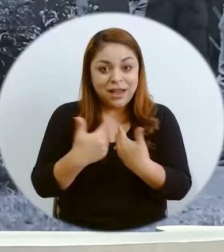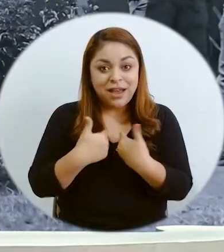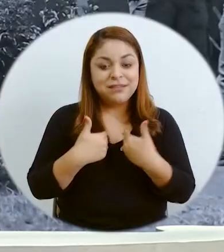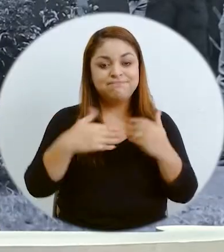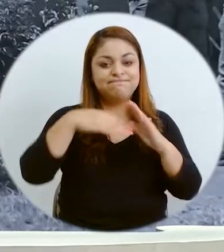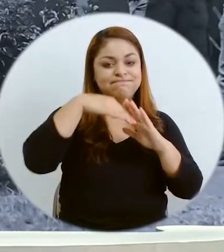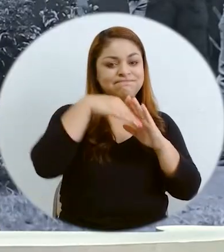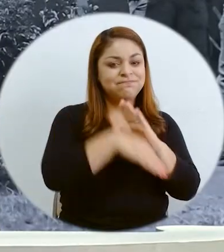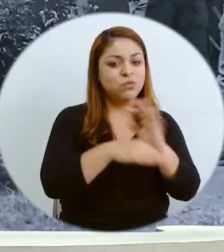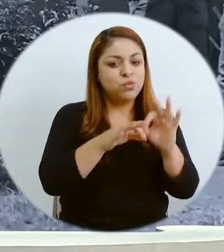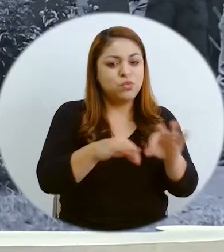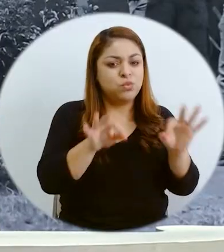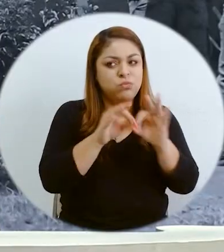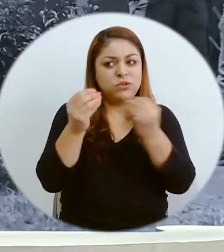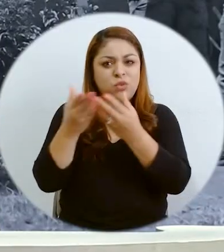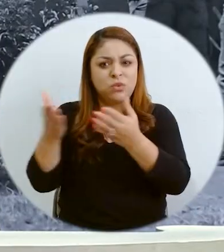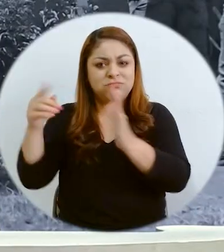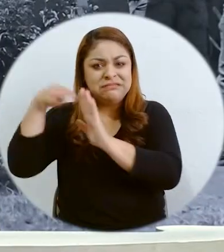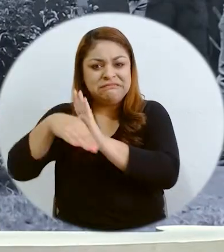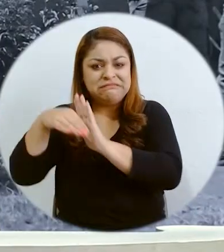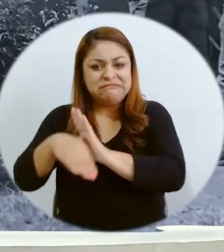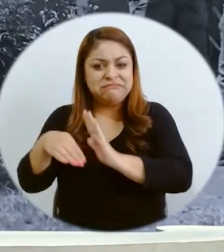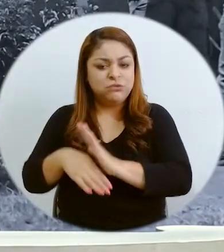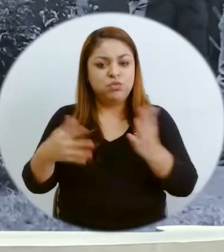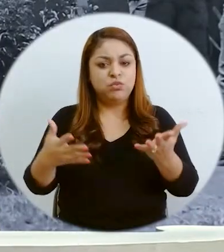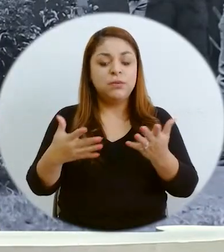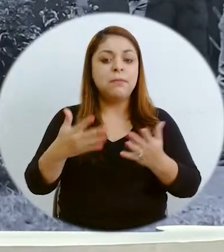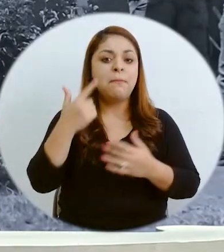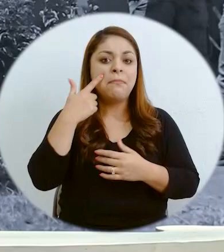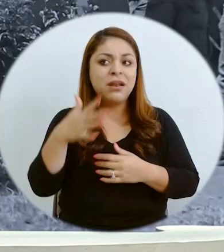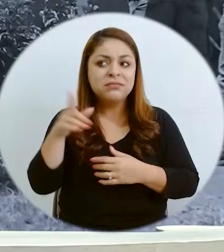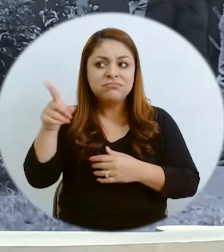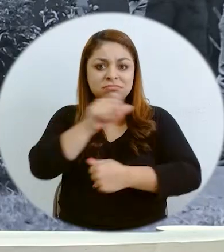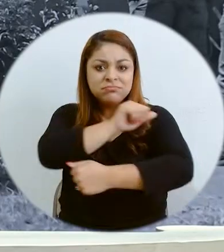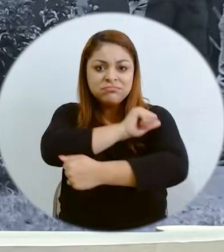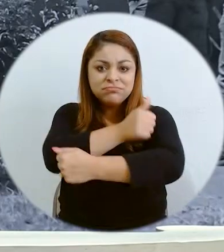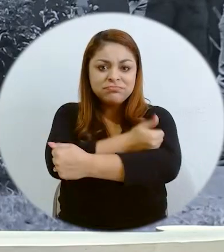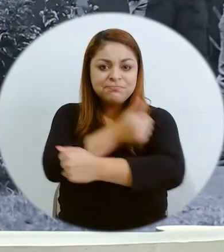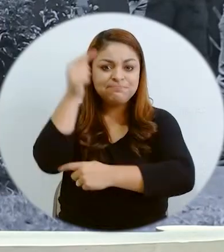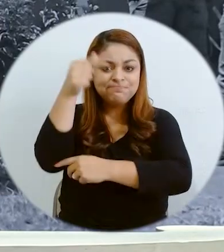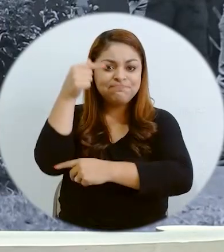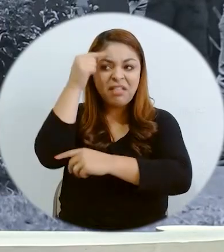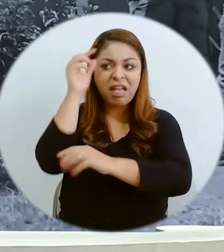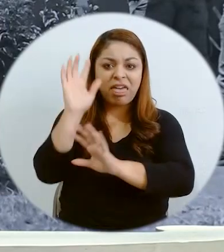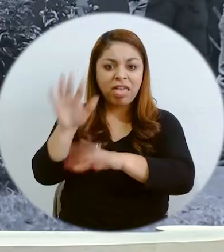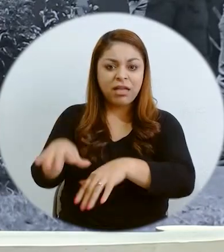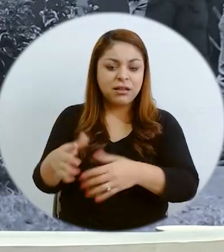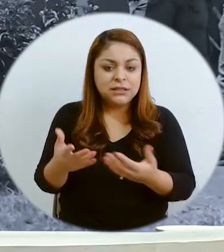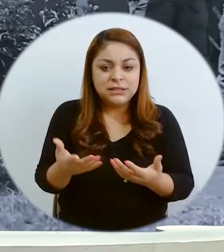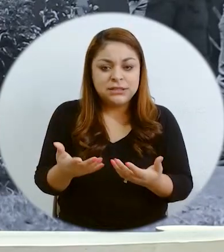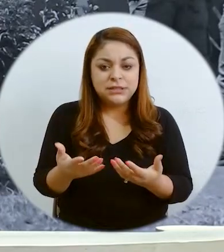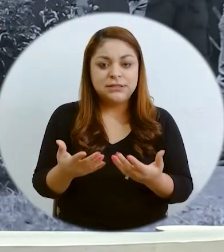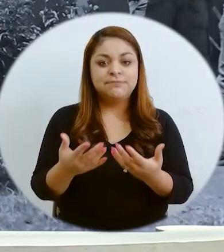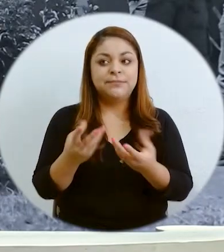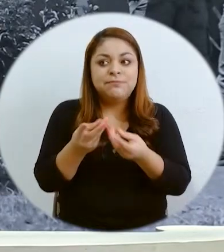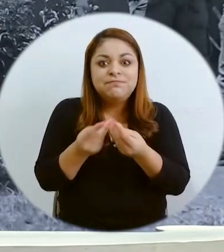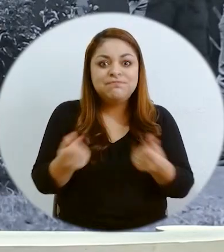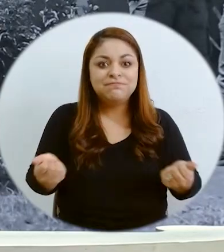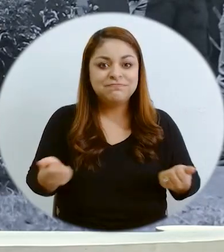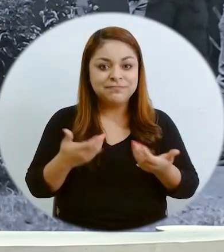país ahora que estamos en el marco de una crisis tan importante en todos los sentidos y que parece que las autoridades de gobierno pues no les